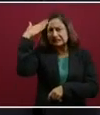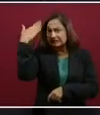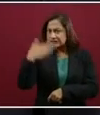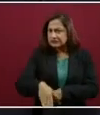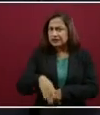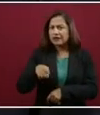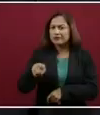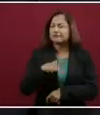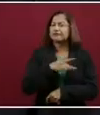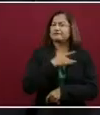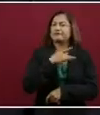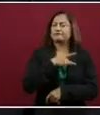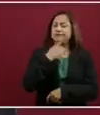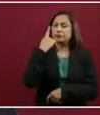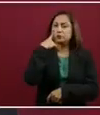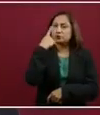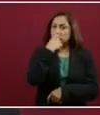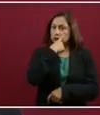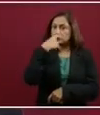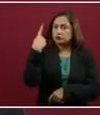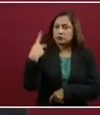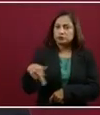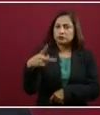y ahora sí